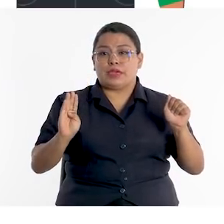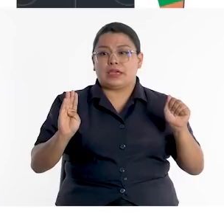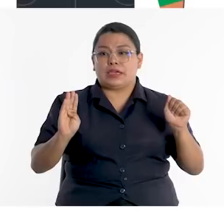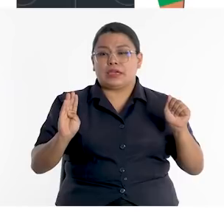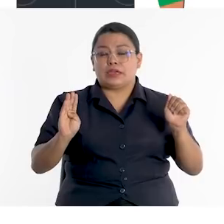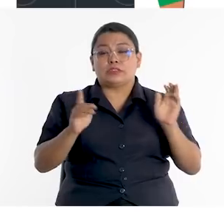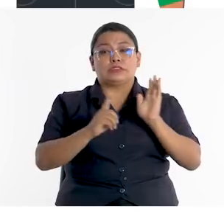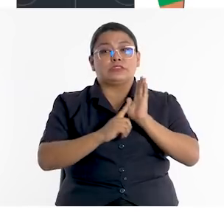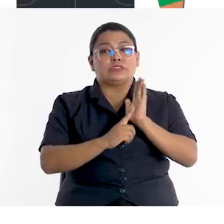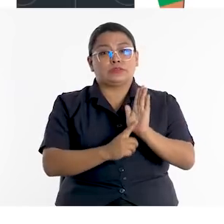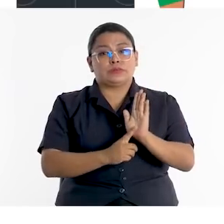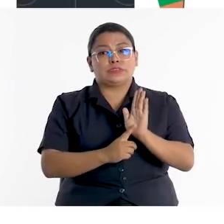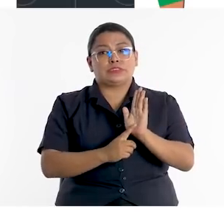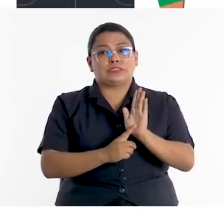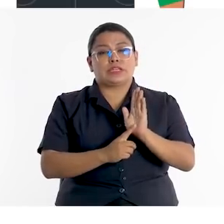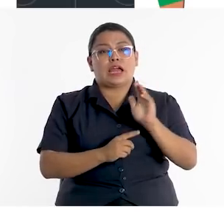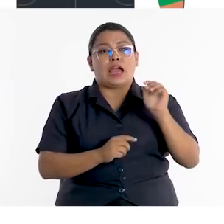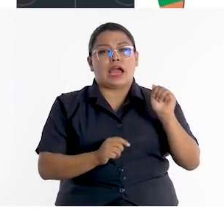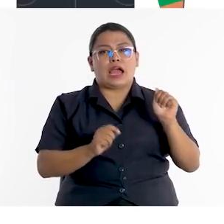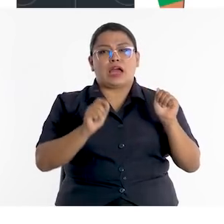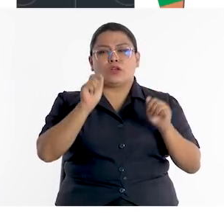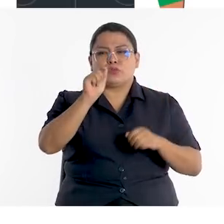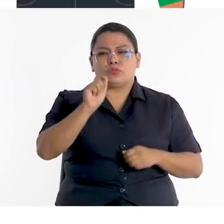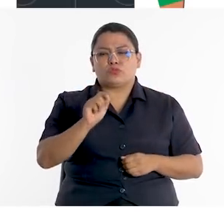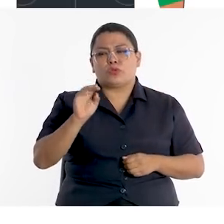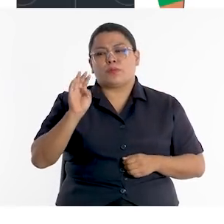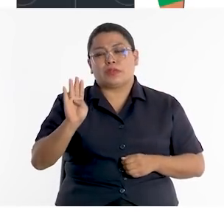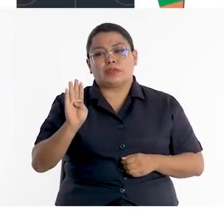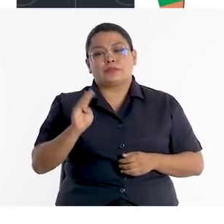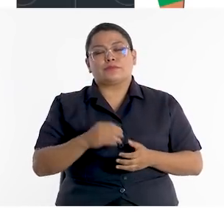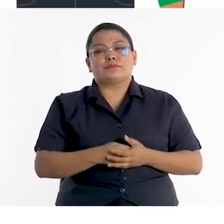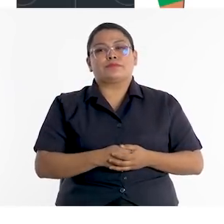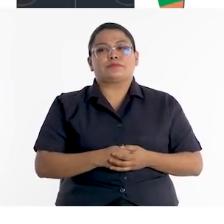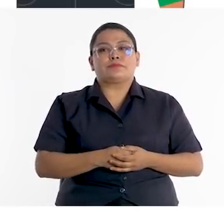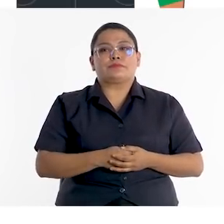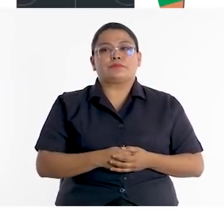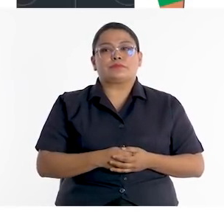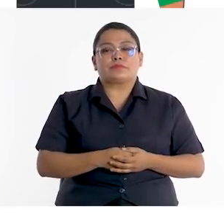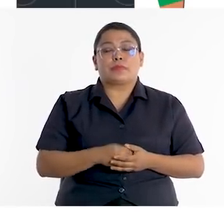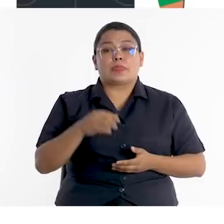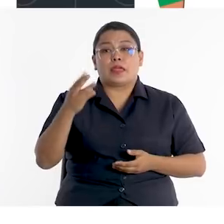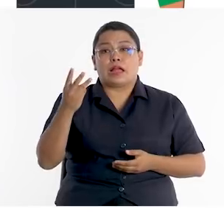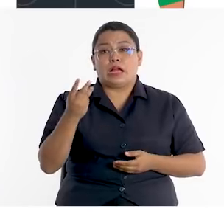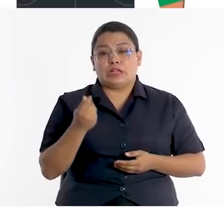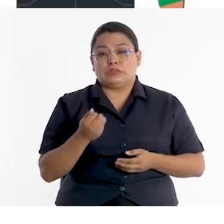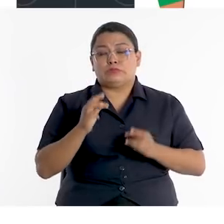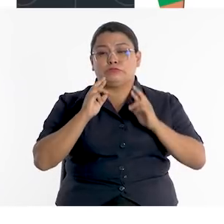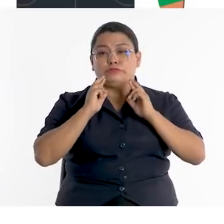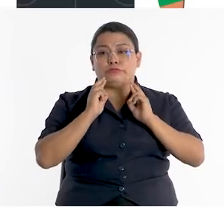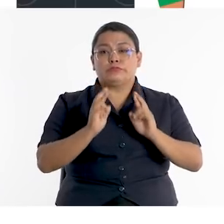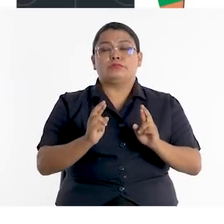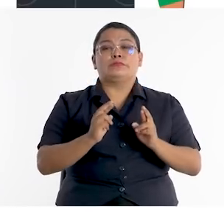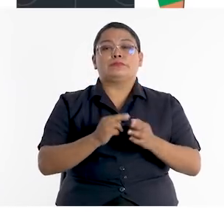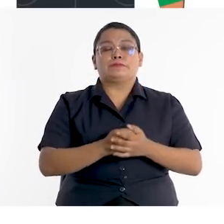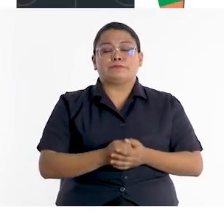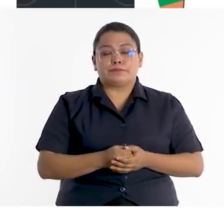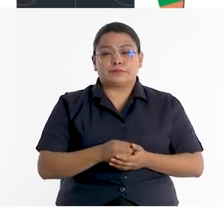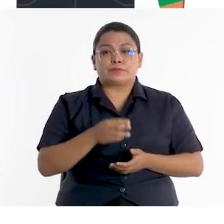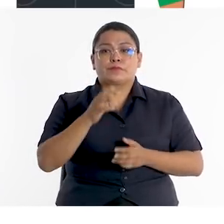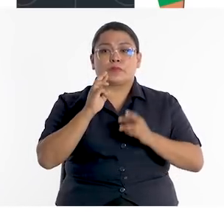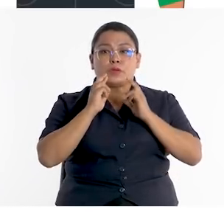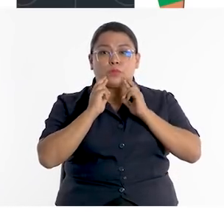se representa como A dos puntos B. Al número que resulta de calcular el